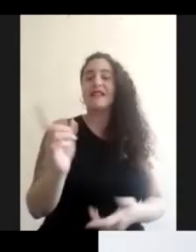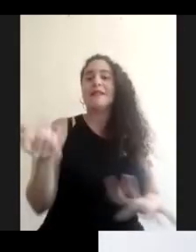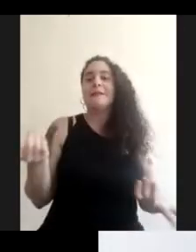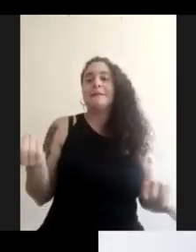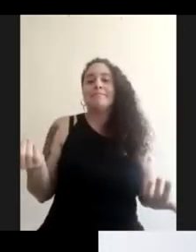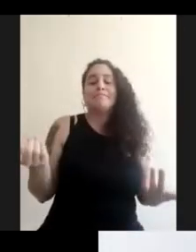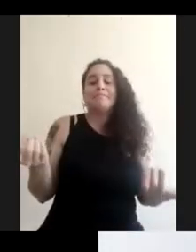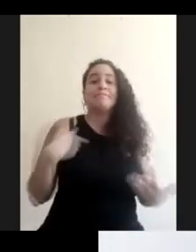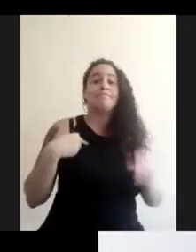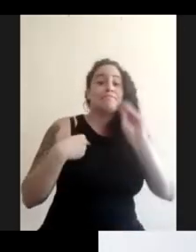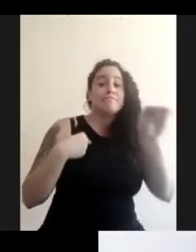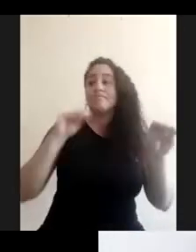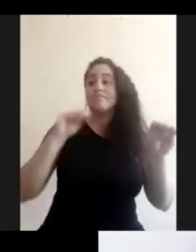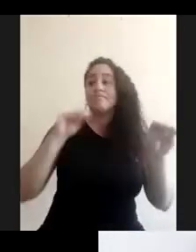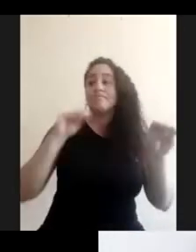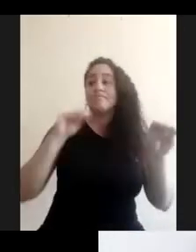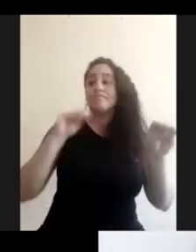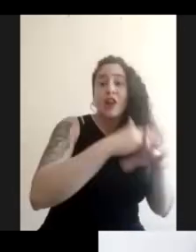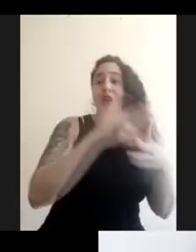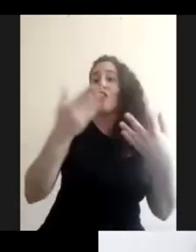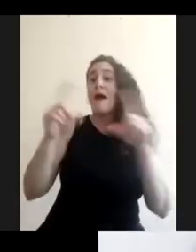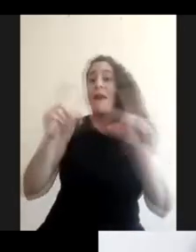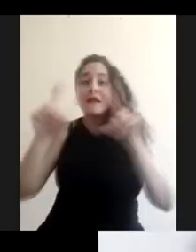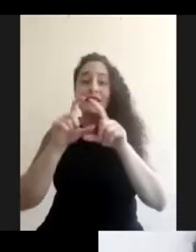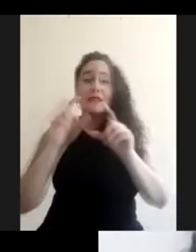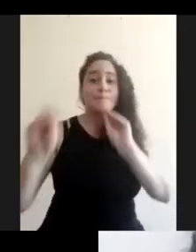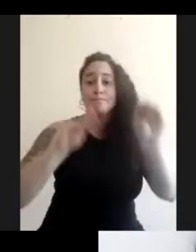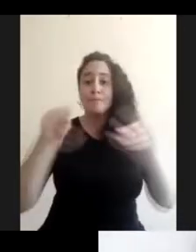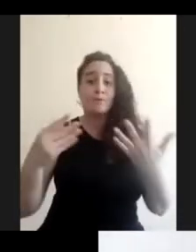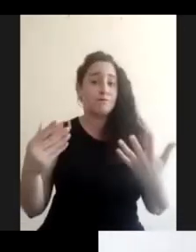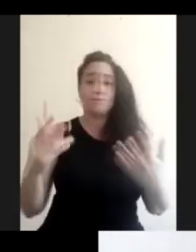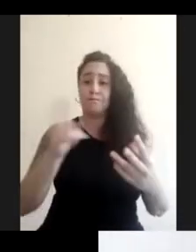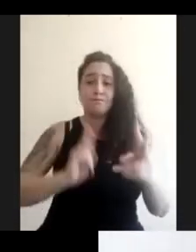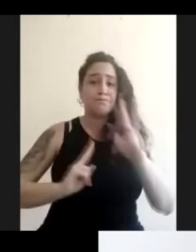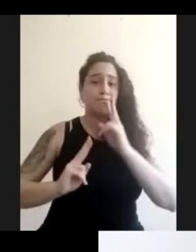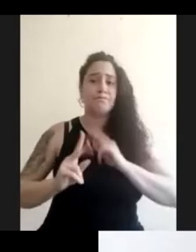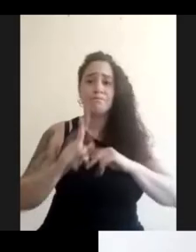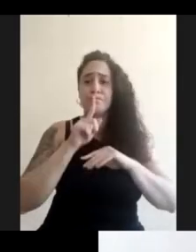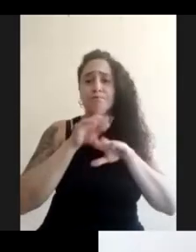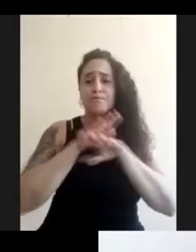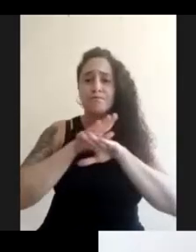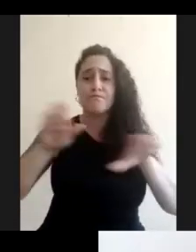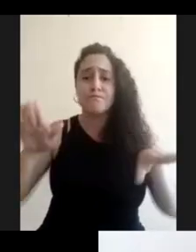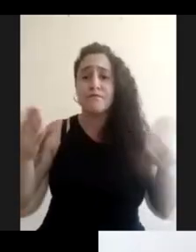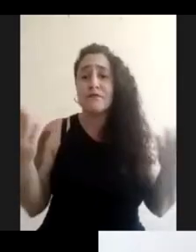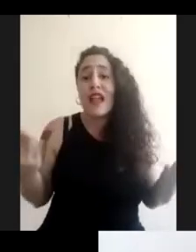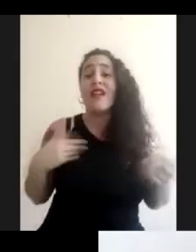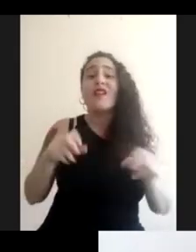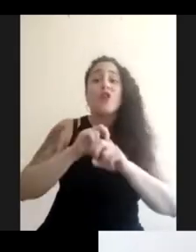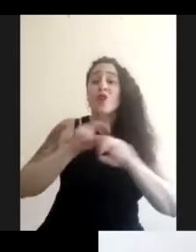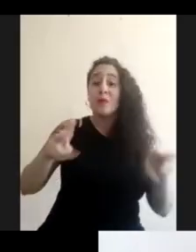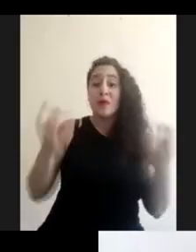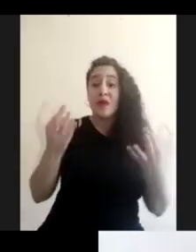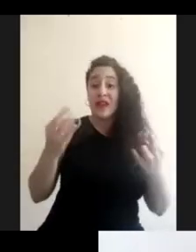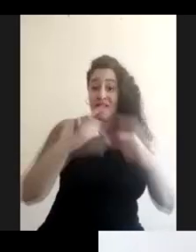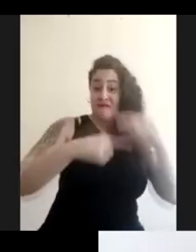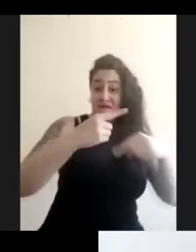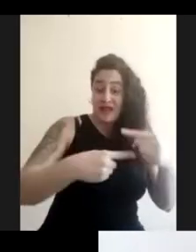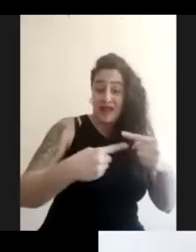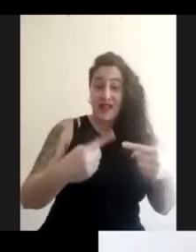respuestas ni por parte del gobierno ni por parte de la empresa. Y lo más importante, tanto familias como alumnos están con sus